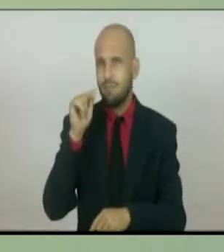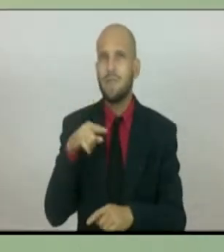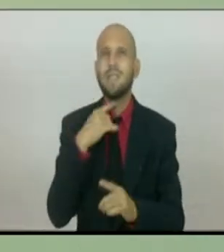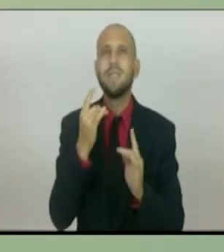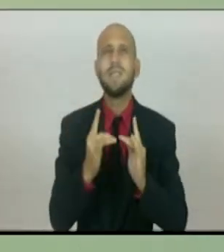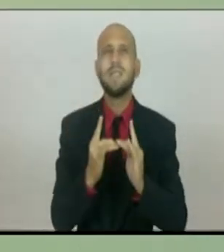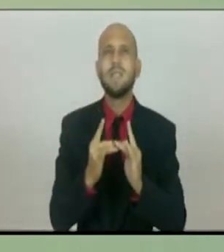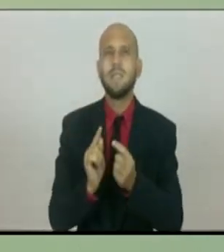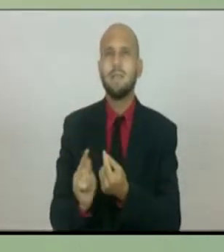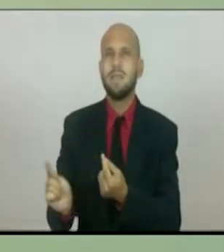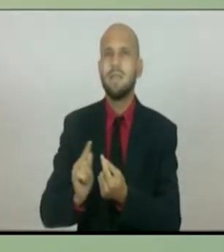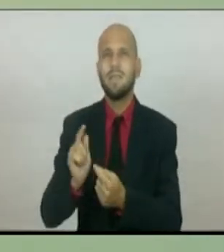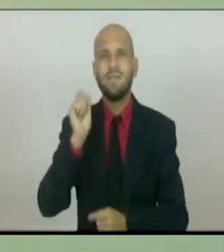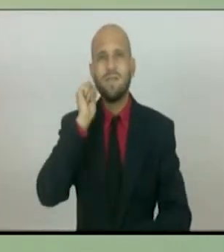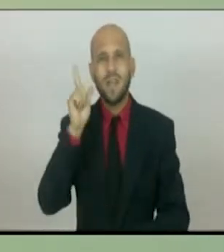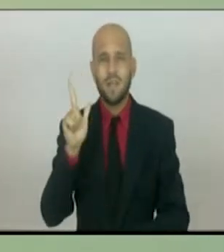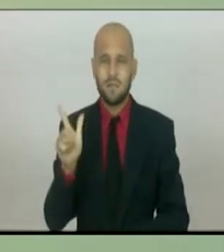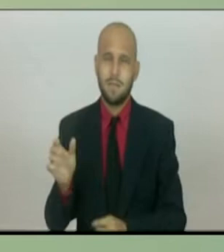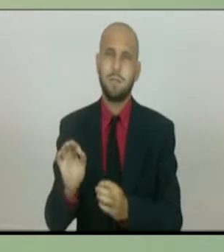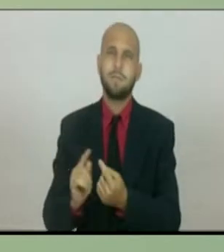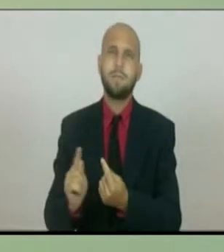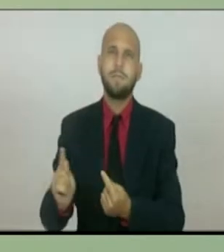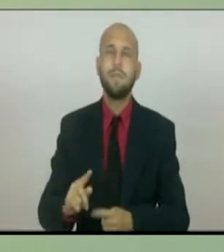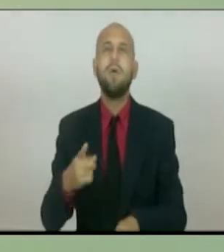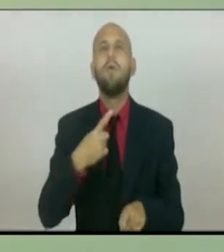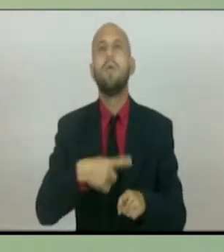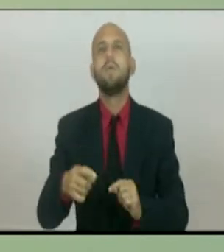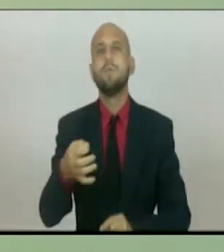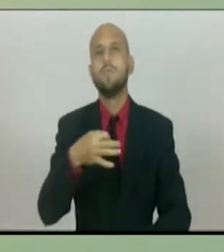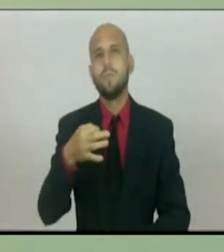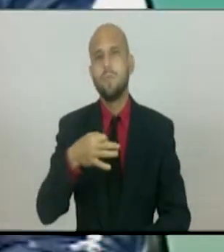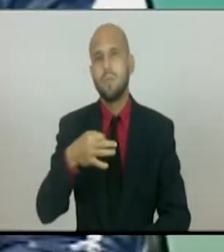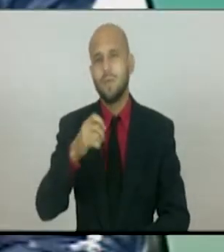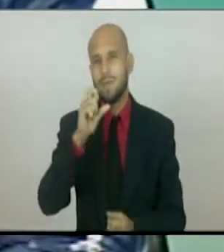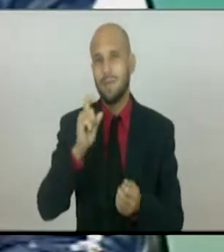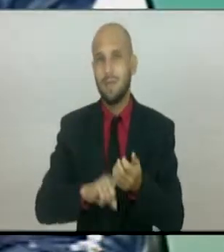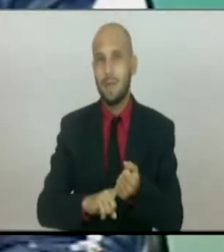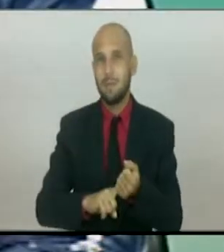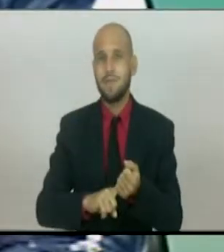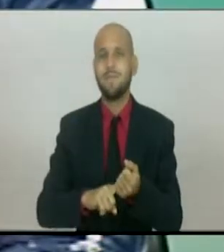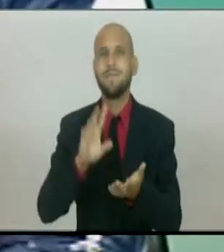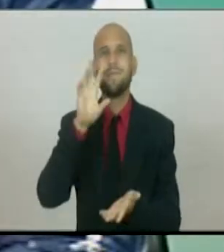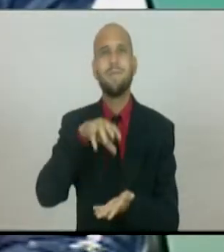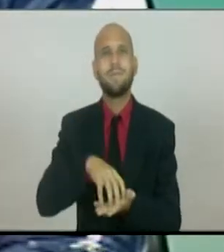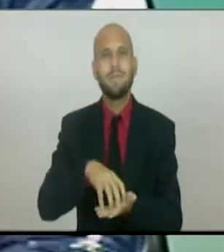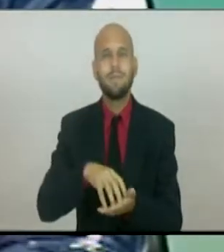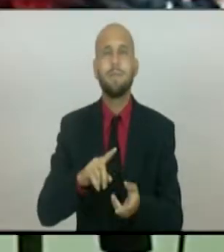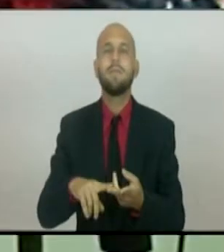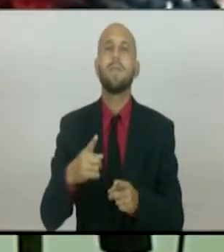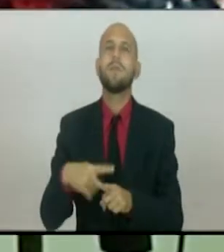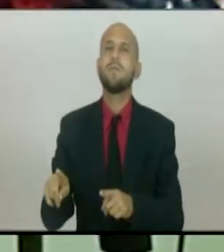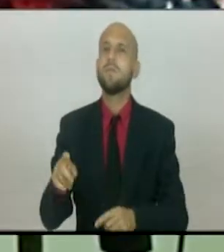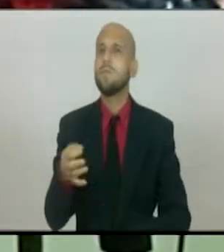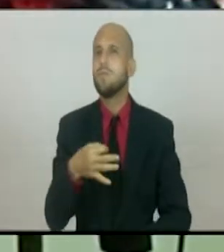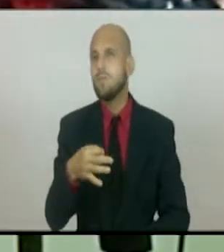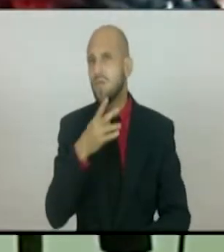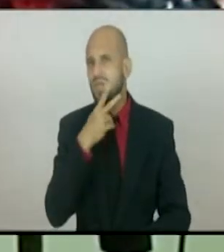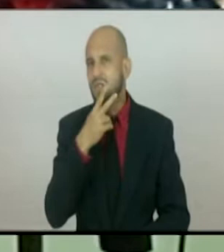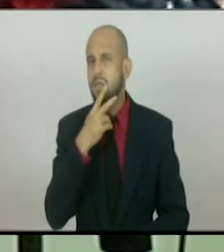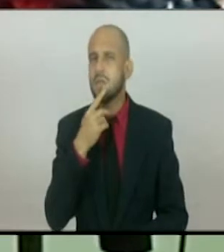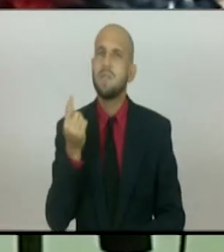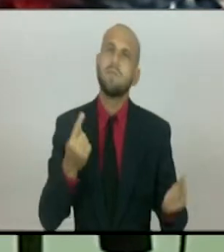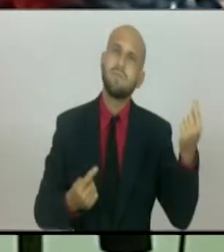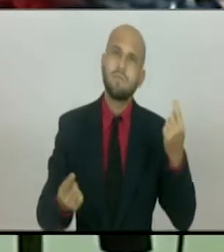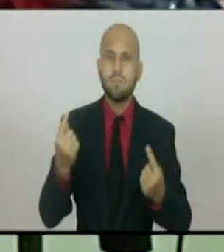cementerio de Florida. En Céspedes, en la parte central del municipio de Céspedes, municipio de Vertiente. El resto de los